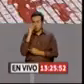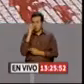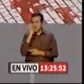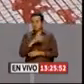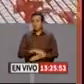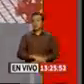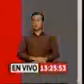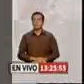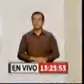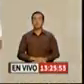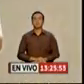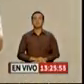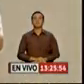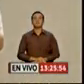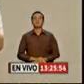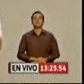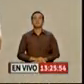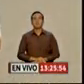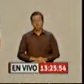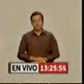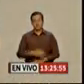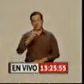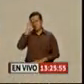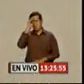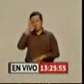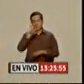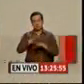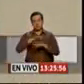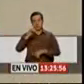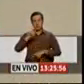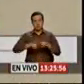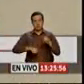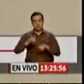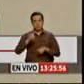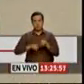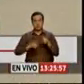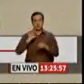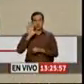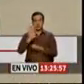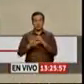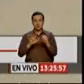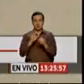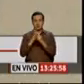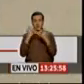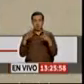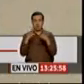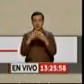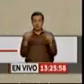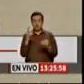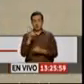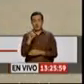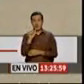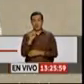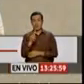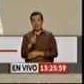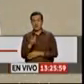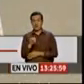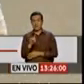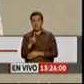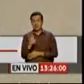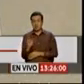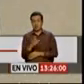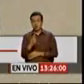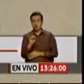tardes buenas tardes compañeros a 5 años de la desaparición de david romo se desarrolla la